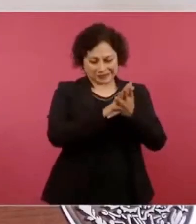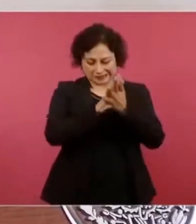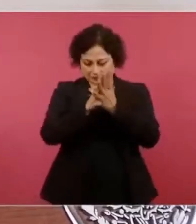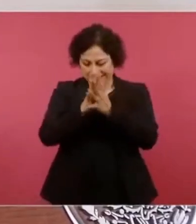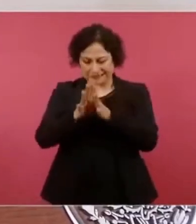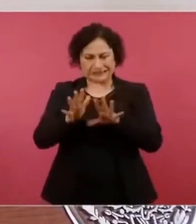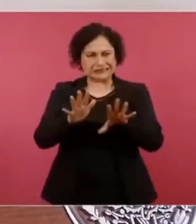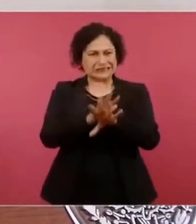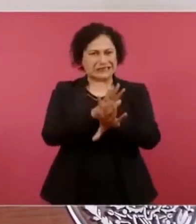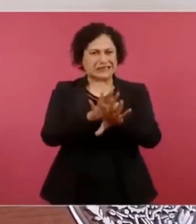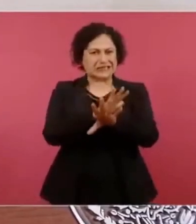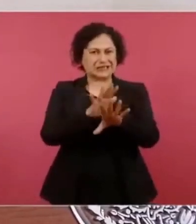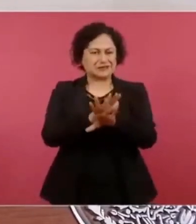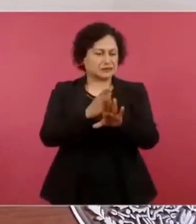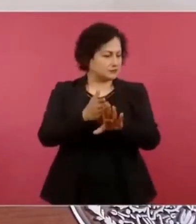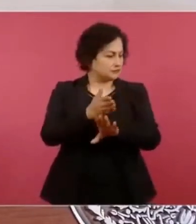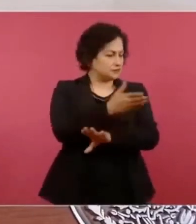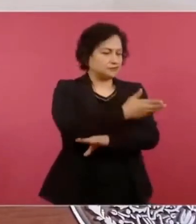que